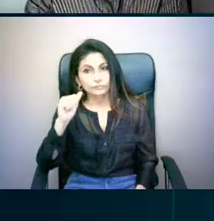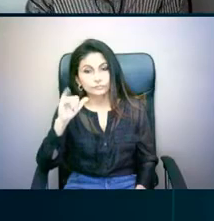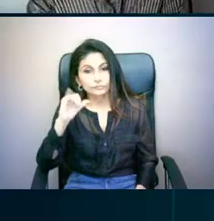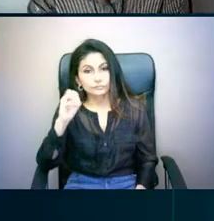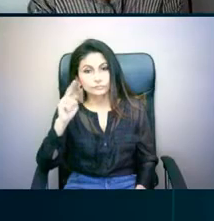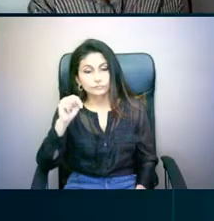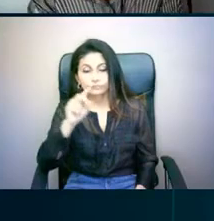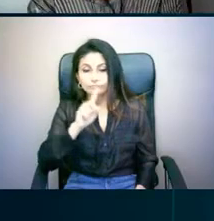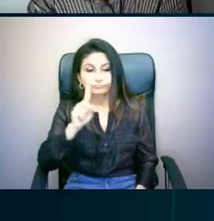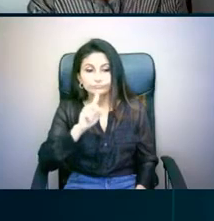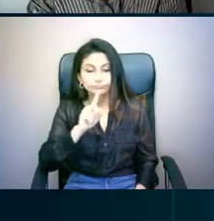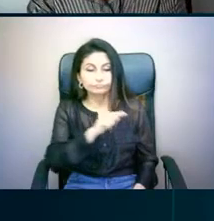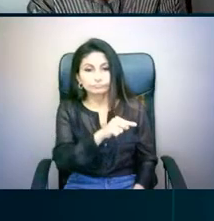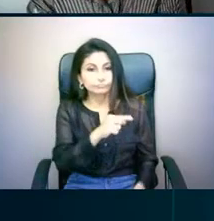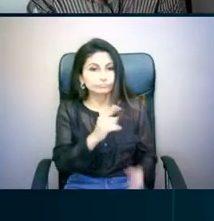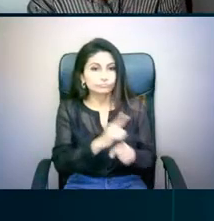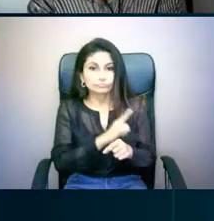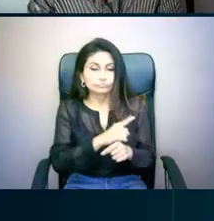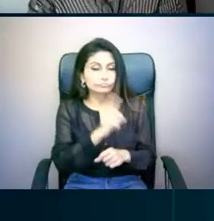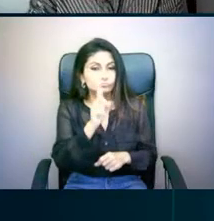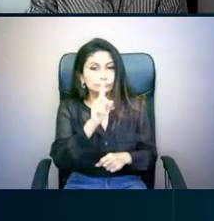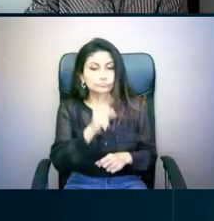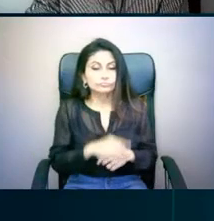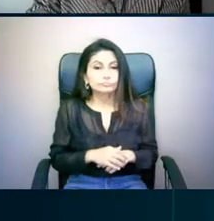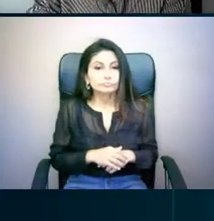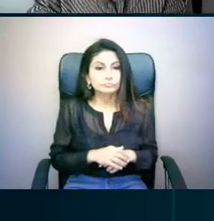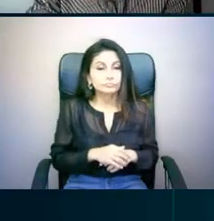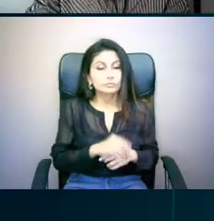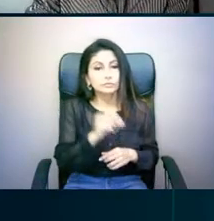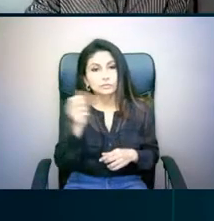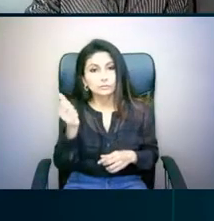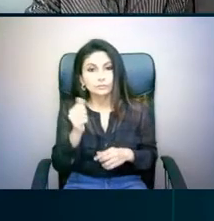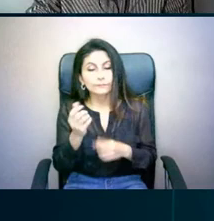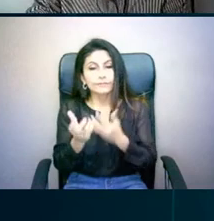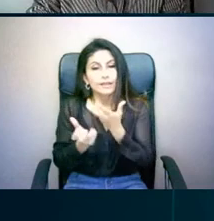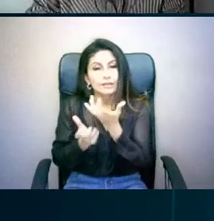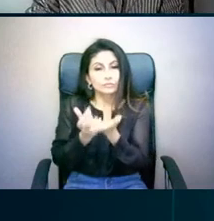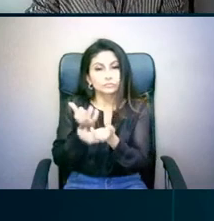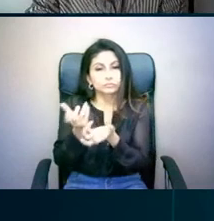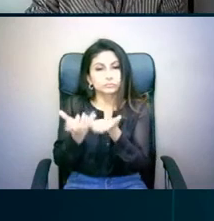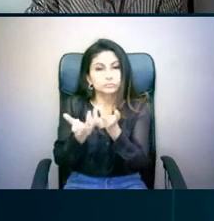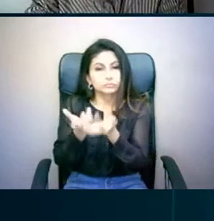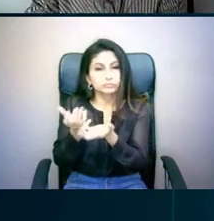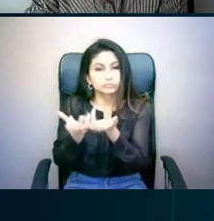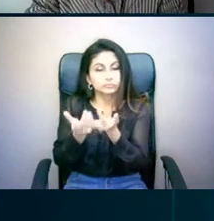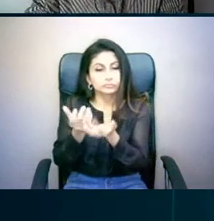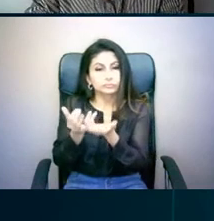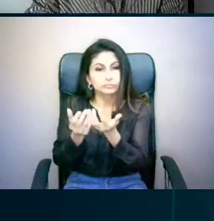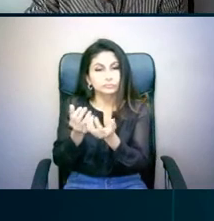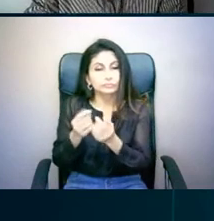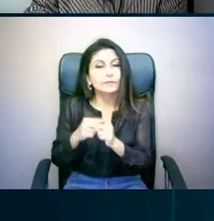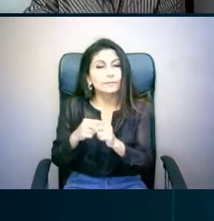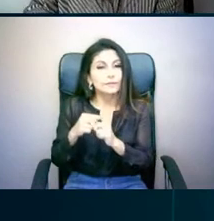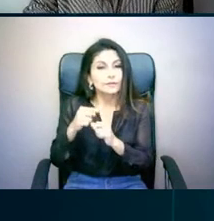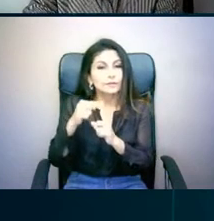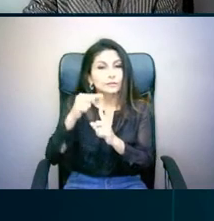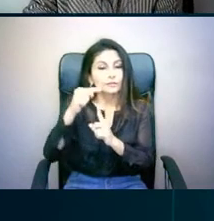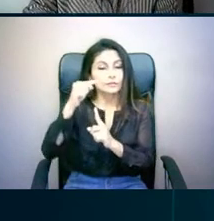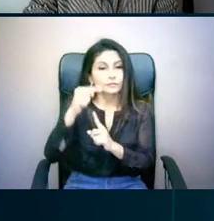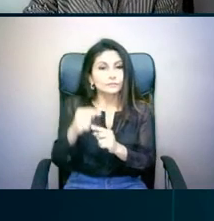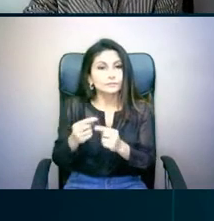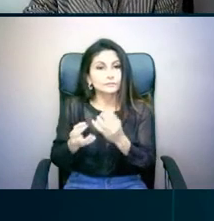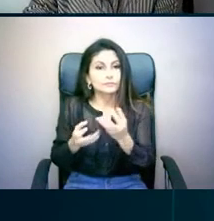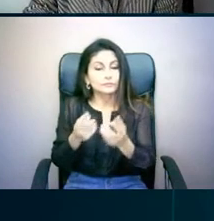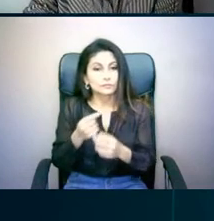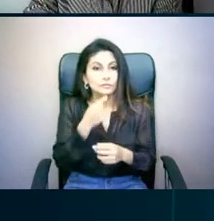Listo. Con respecto al calentamiento, vemos que si llegamos a